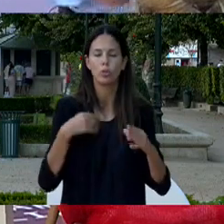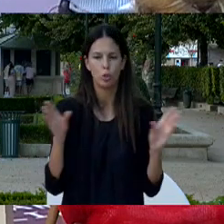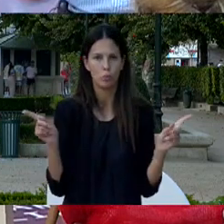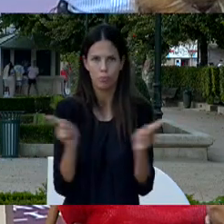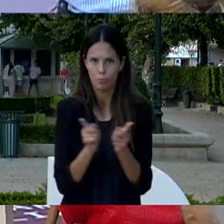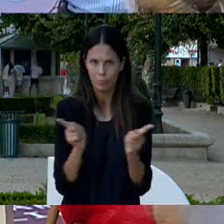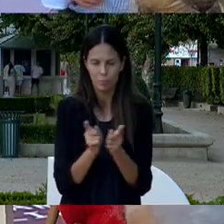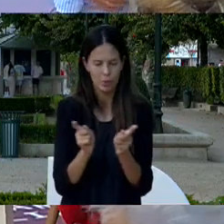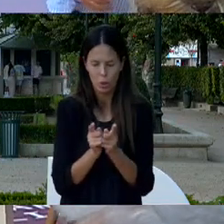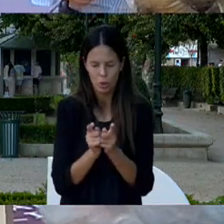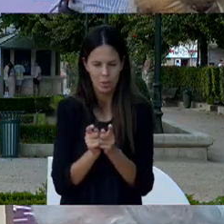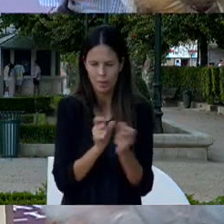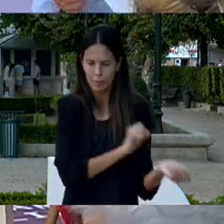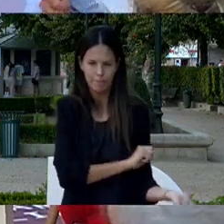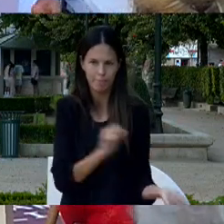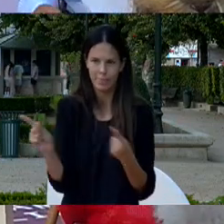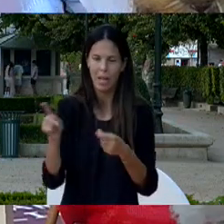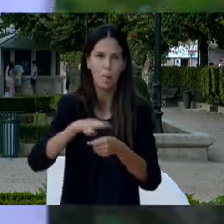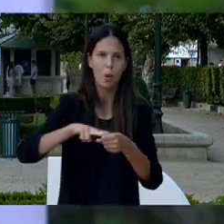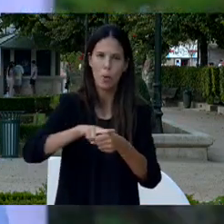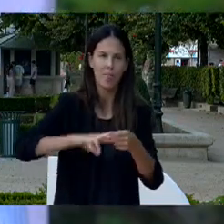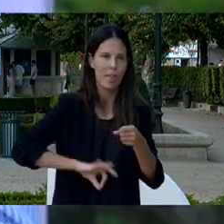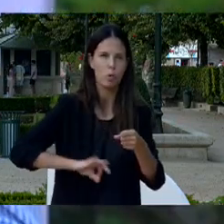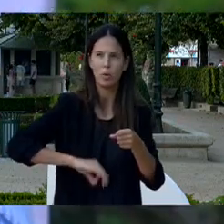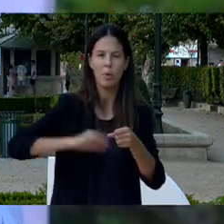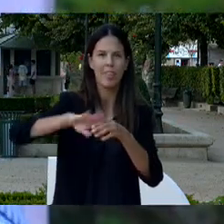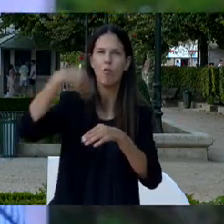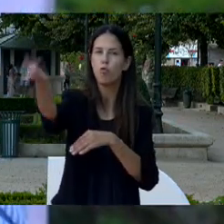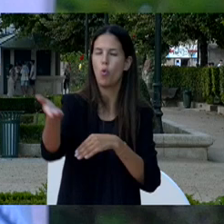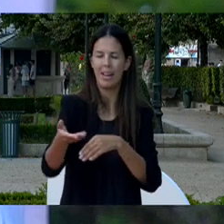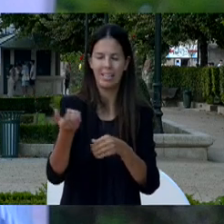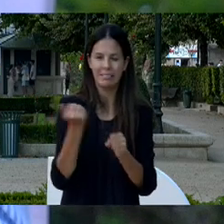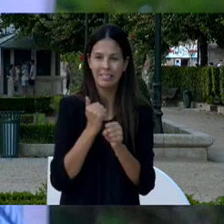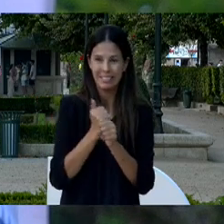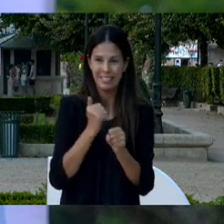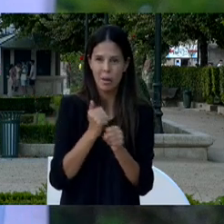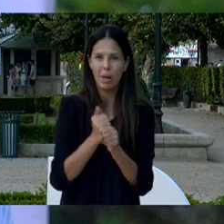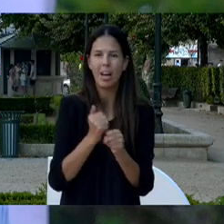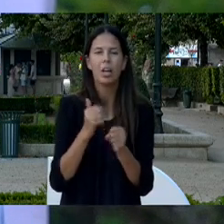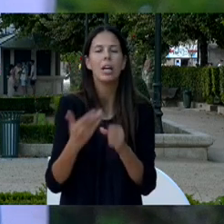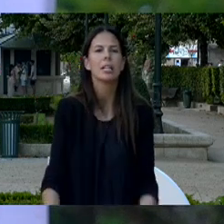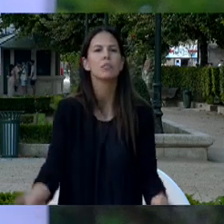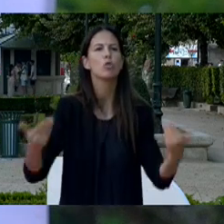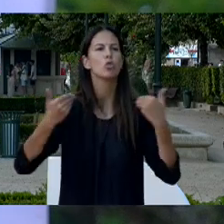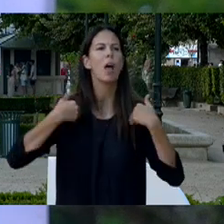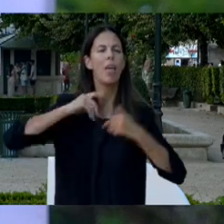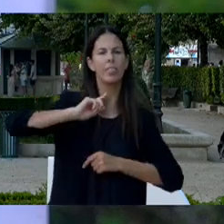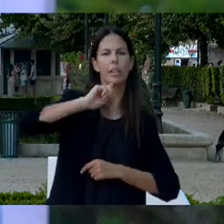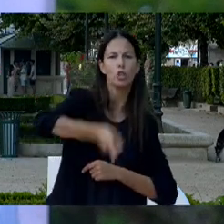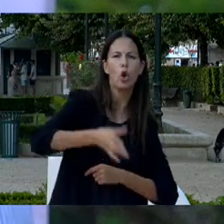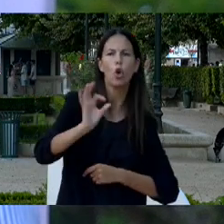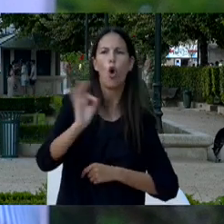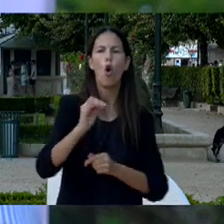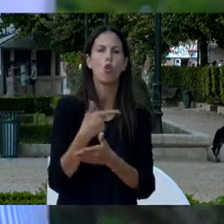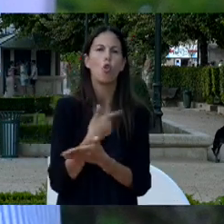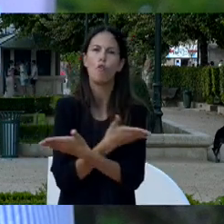desplazada forzosa fuera de la provincia de Pontevedra e sin poder ejercer cargos directivos ni de confianza, dice